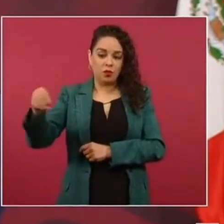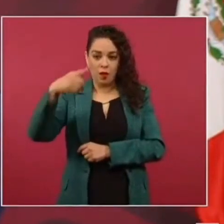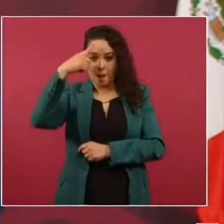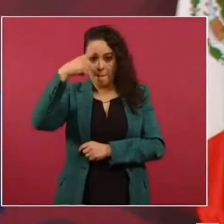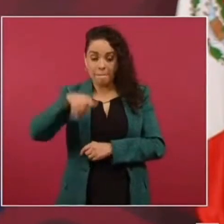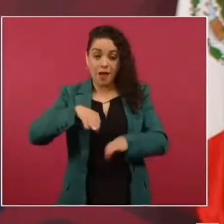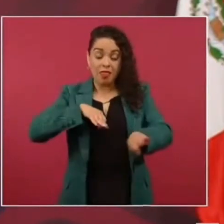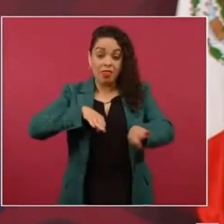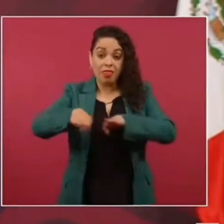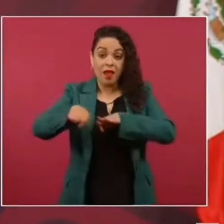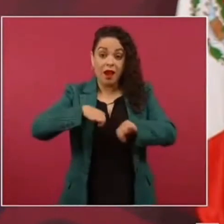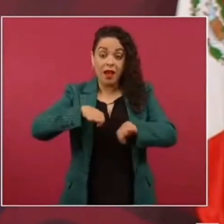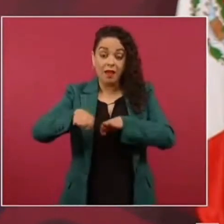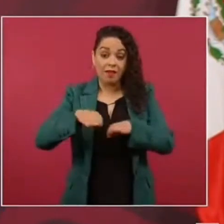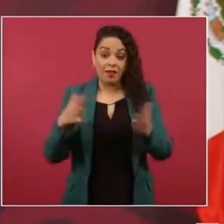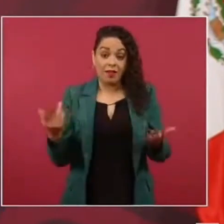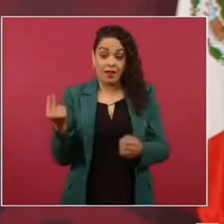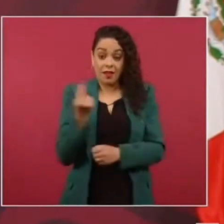Entonces,